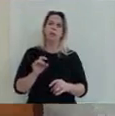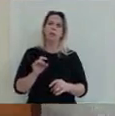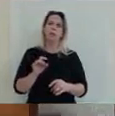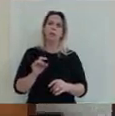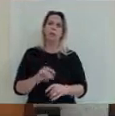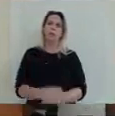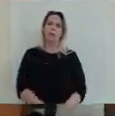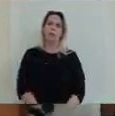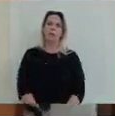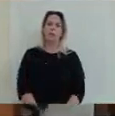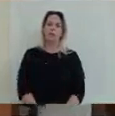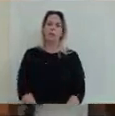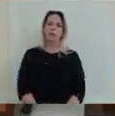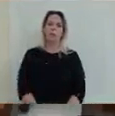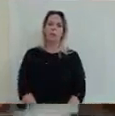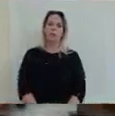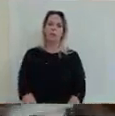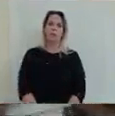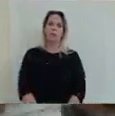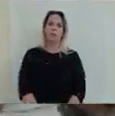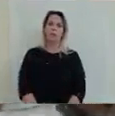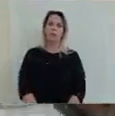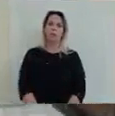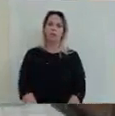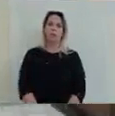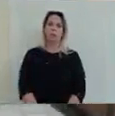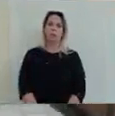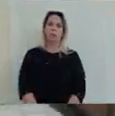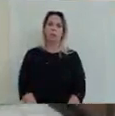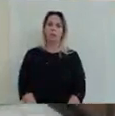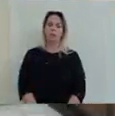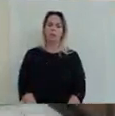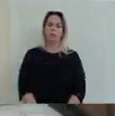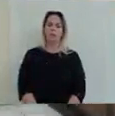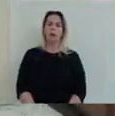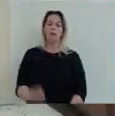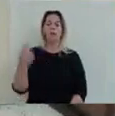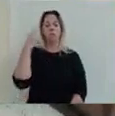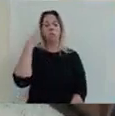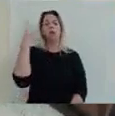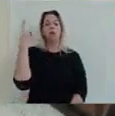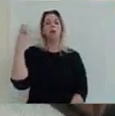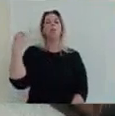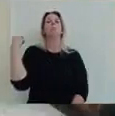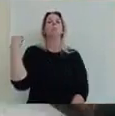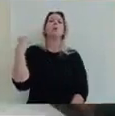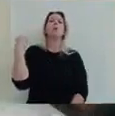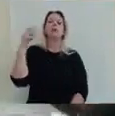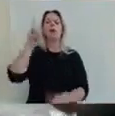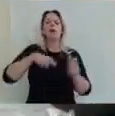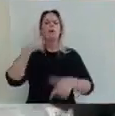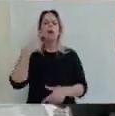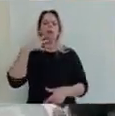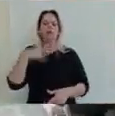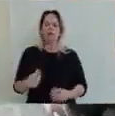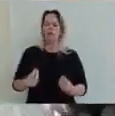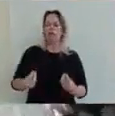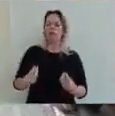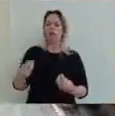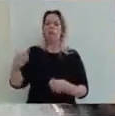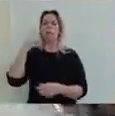de los recursos. Me parece que es importante que la población pueda ir sabiendo de qué manera. Aparte también, vuelvo a